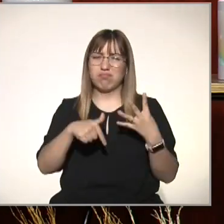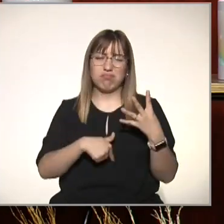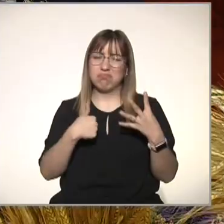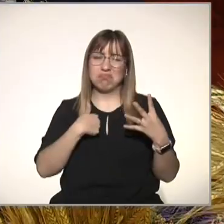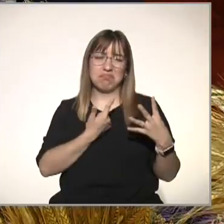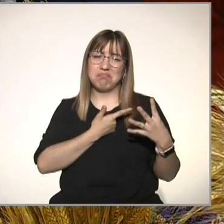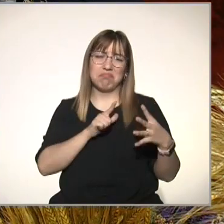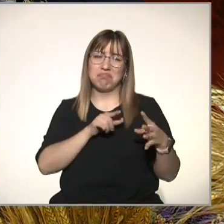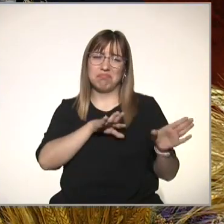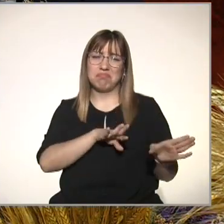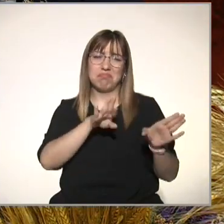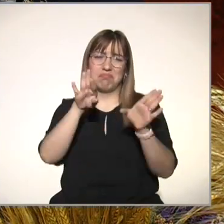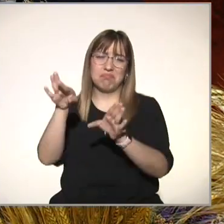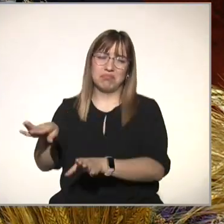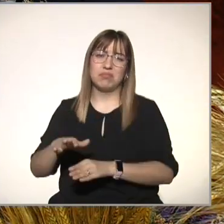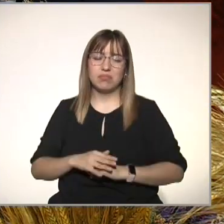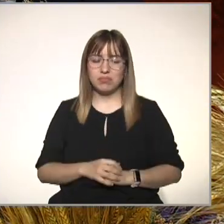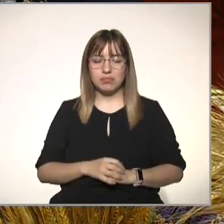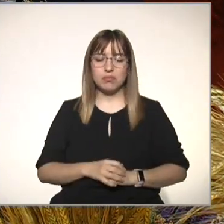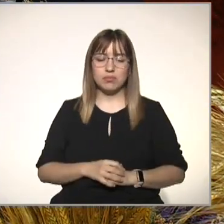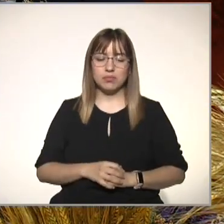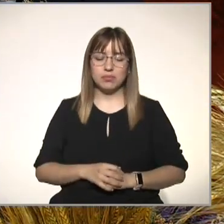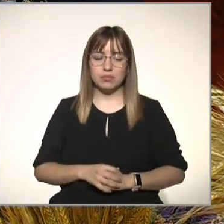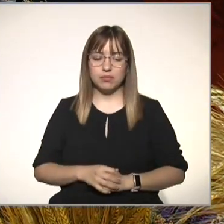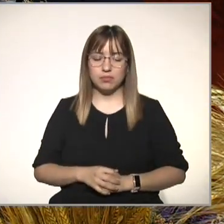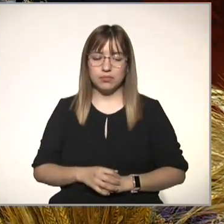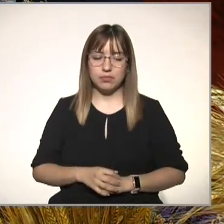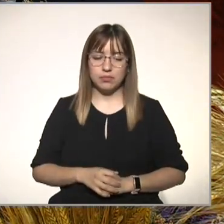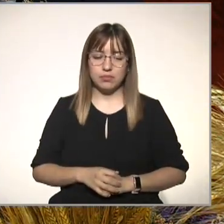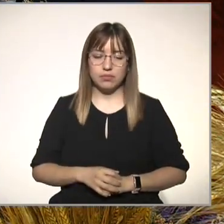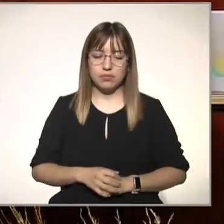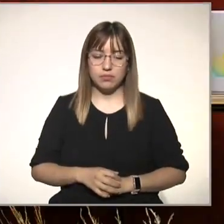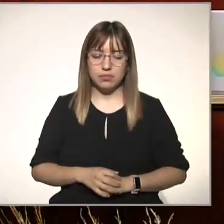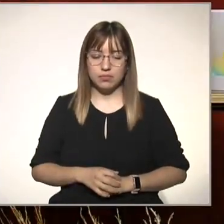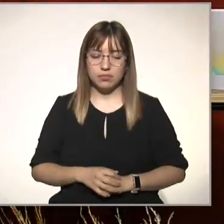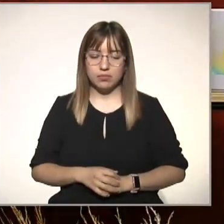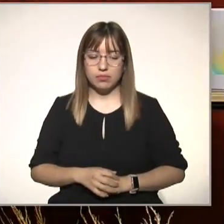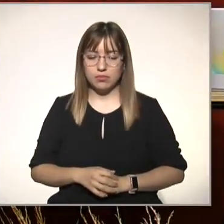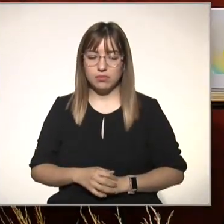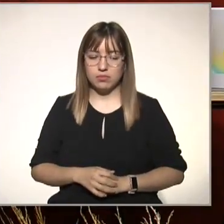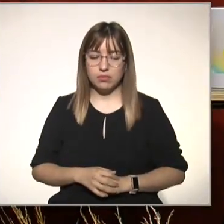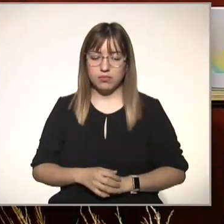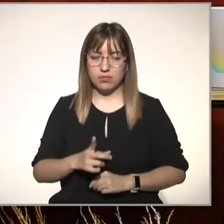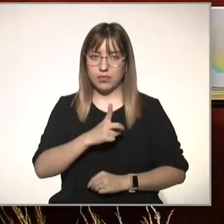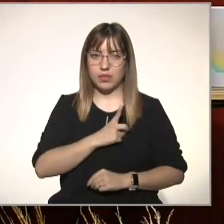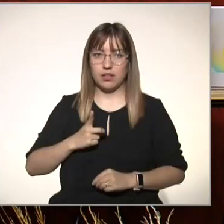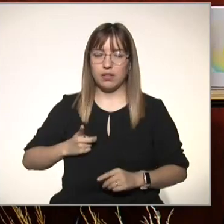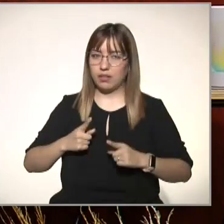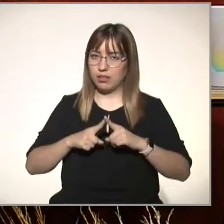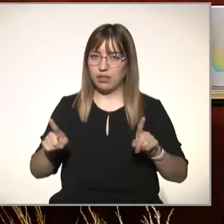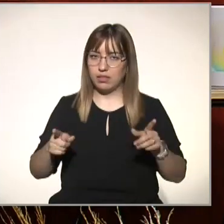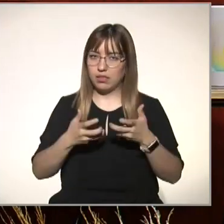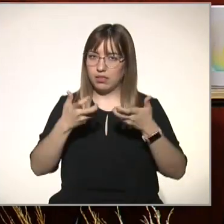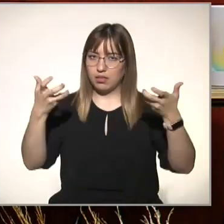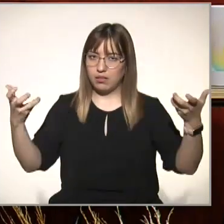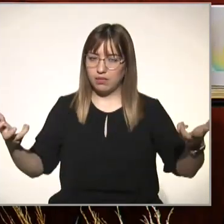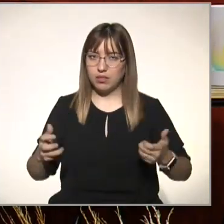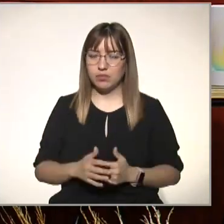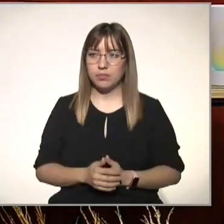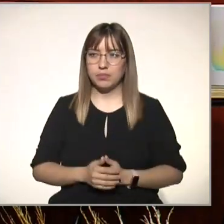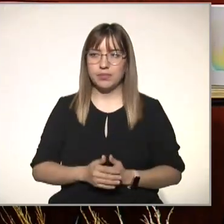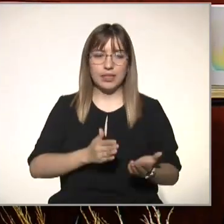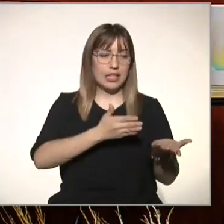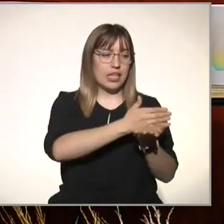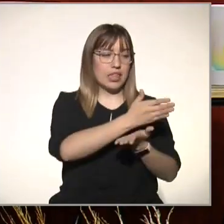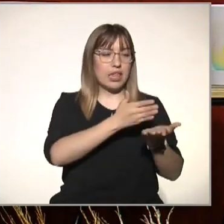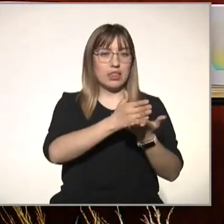de estos roles son algo que venga conmigo. Entonces, hay que diferenciar también ahí de la identidad